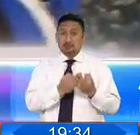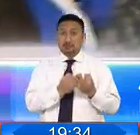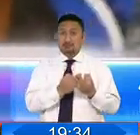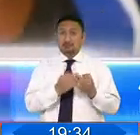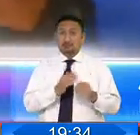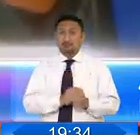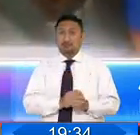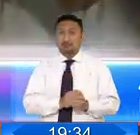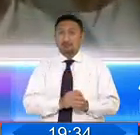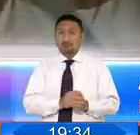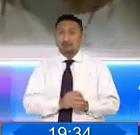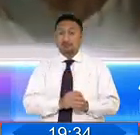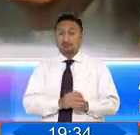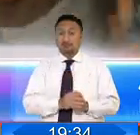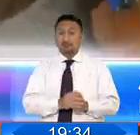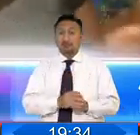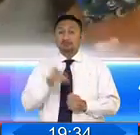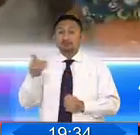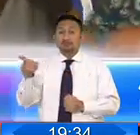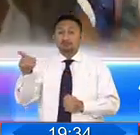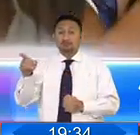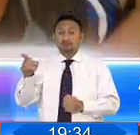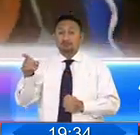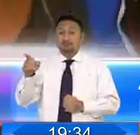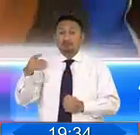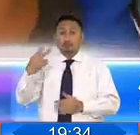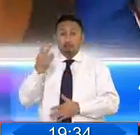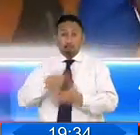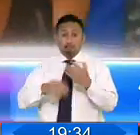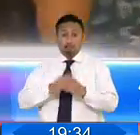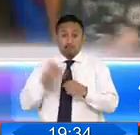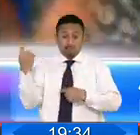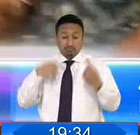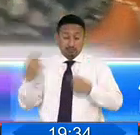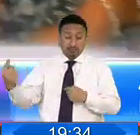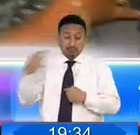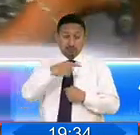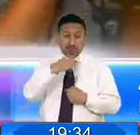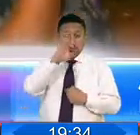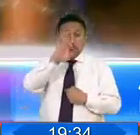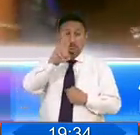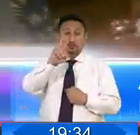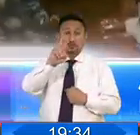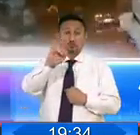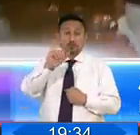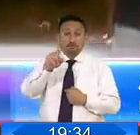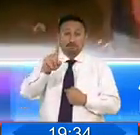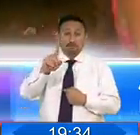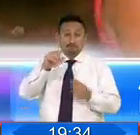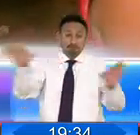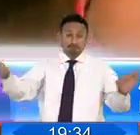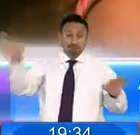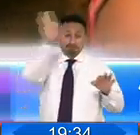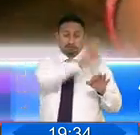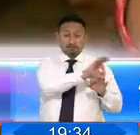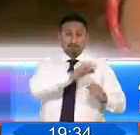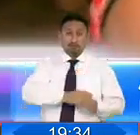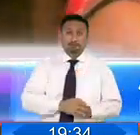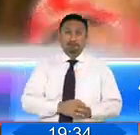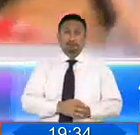de Turi. Están aquí, mi hijo, bien herido. La señora. Familiar.